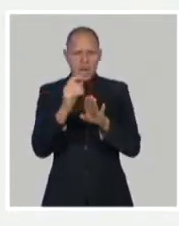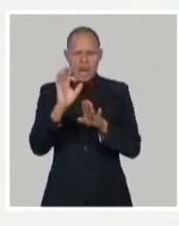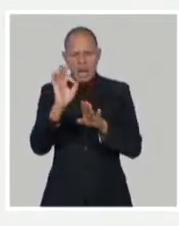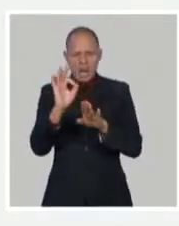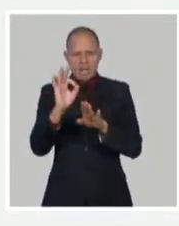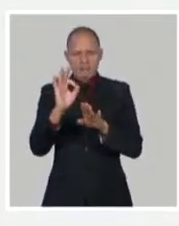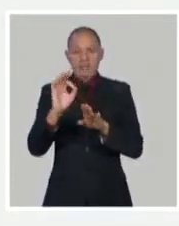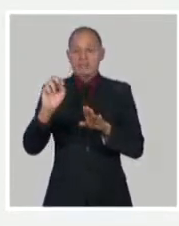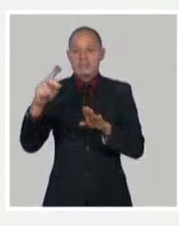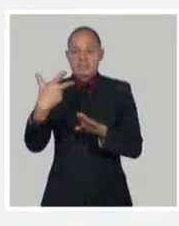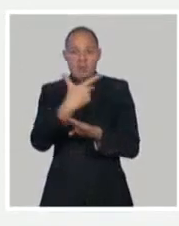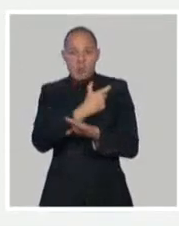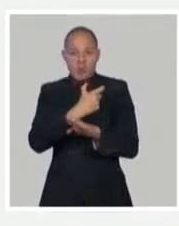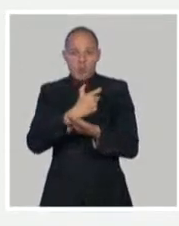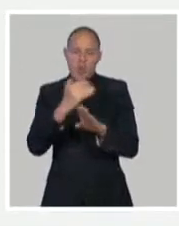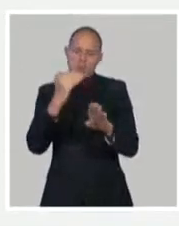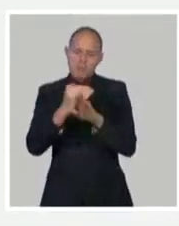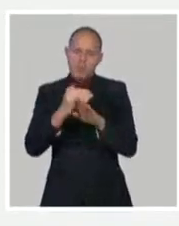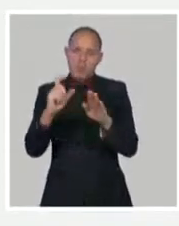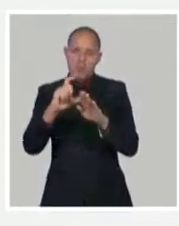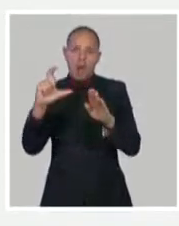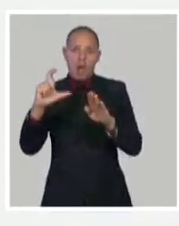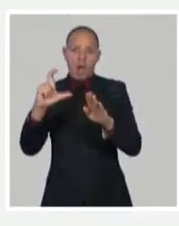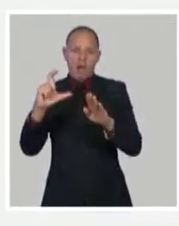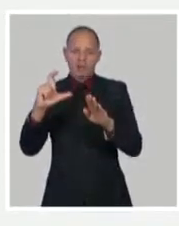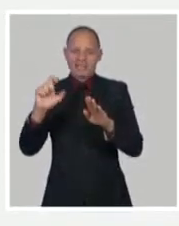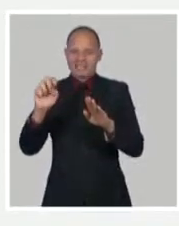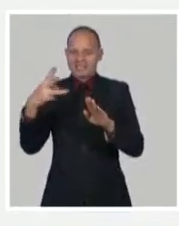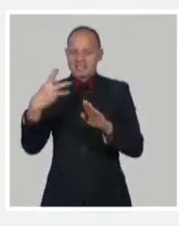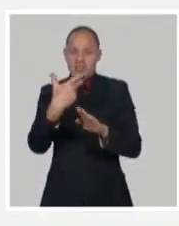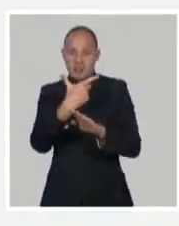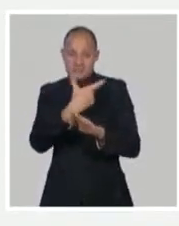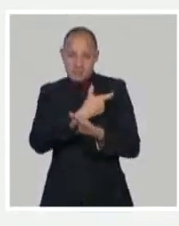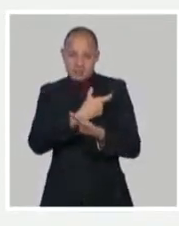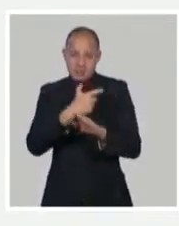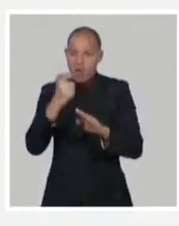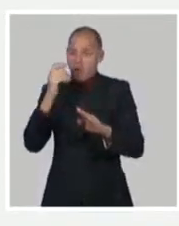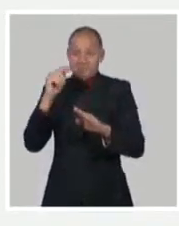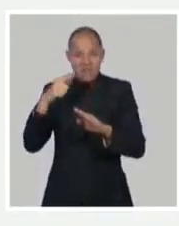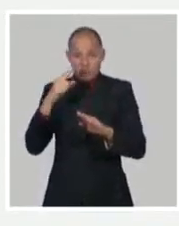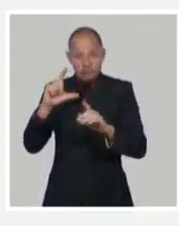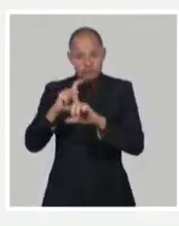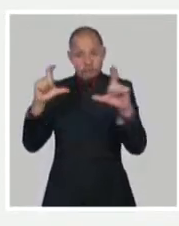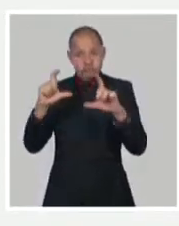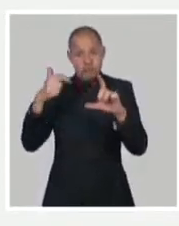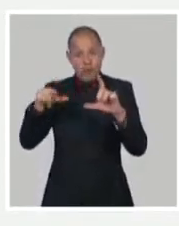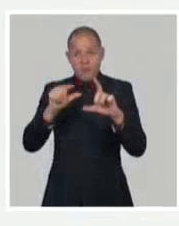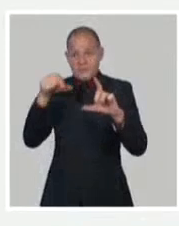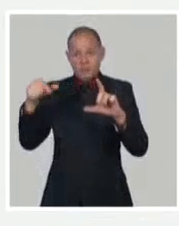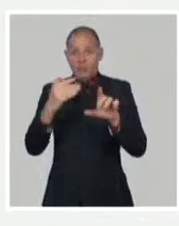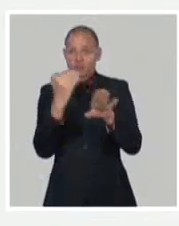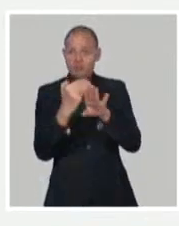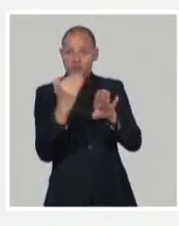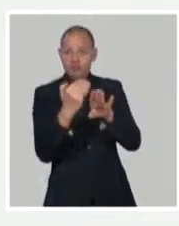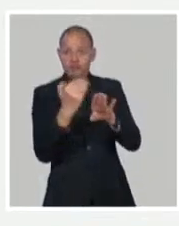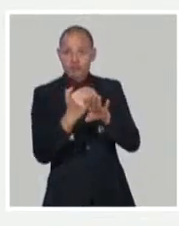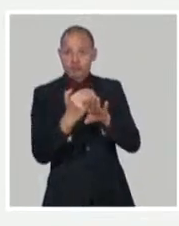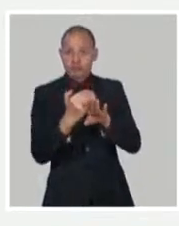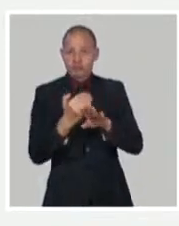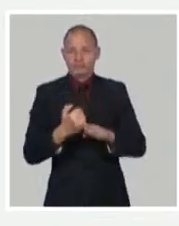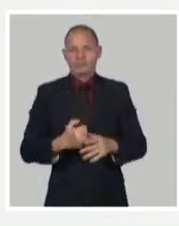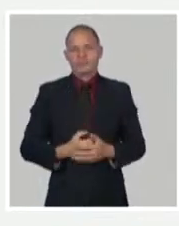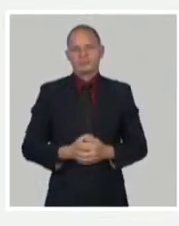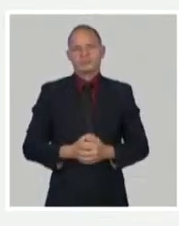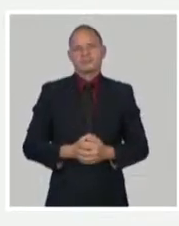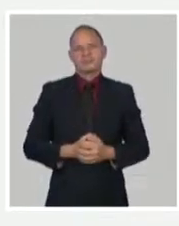niveles muy importantes de inhibir justamente la capacidad de esta llave de entrar en el virus.